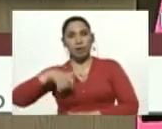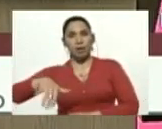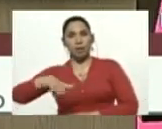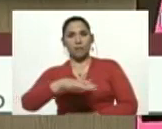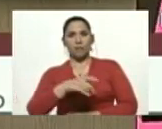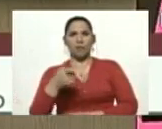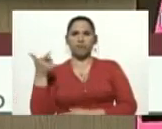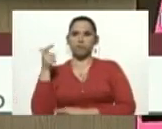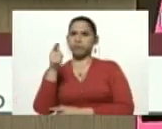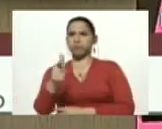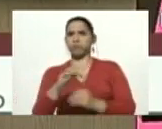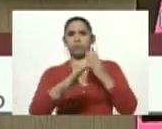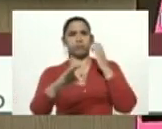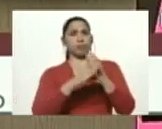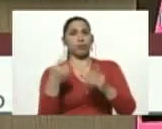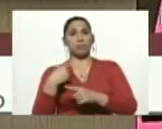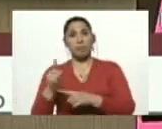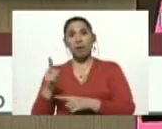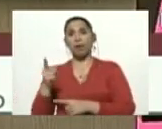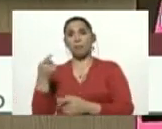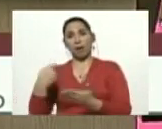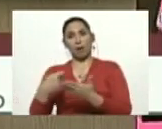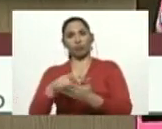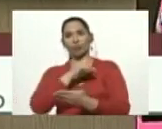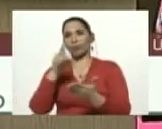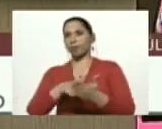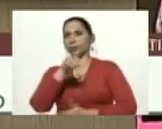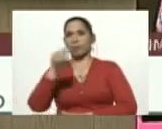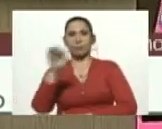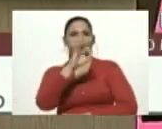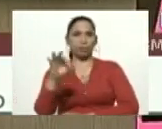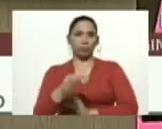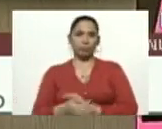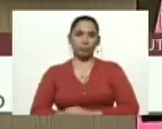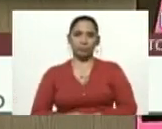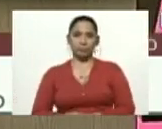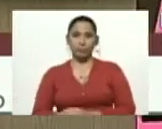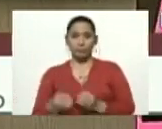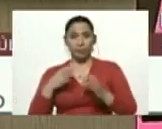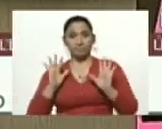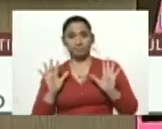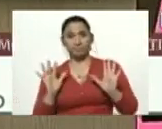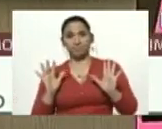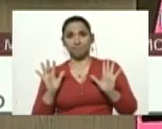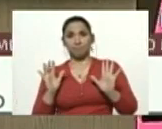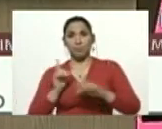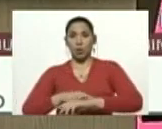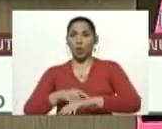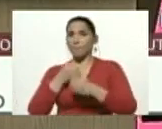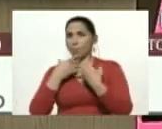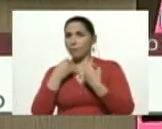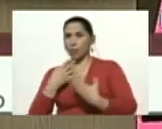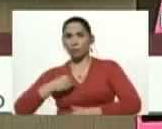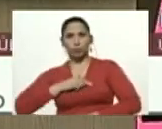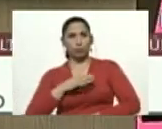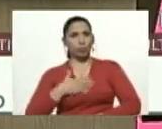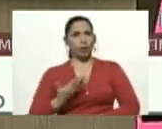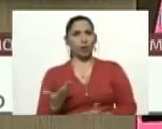Los transportistas tienen un subsidio total del 100%. Así que, enhorabuena, podemos